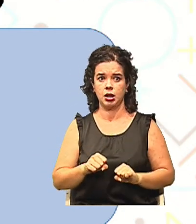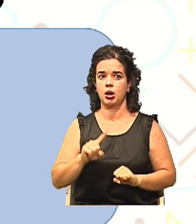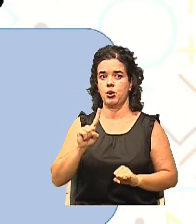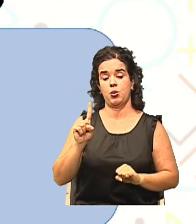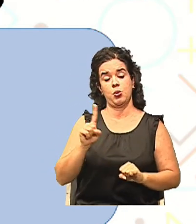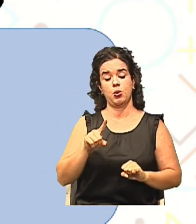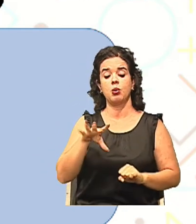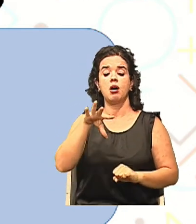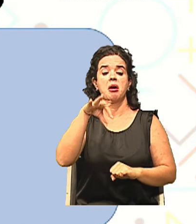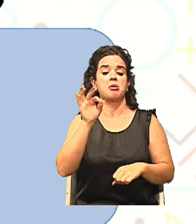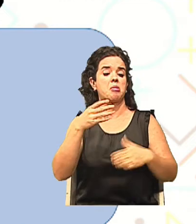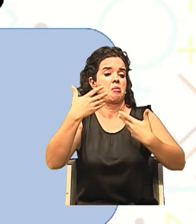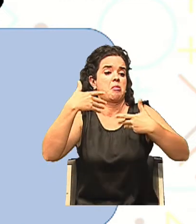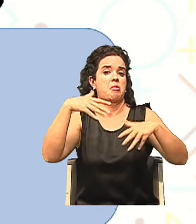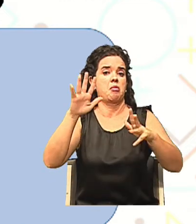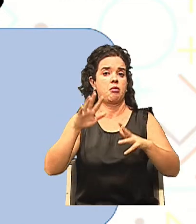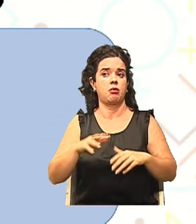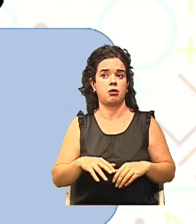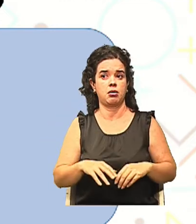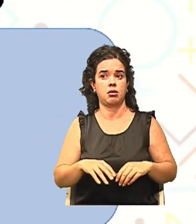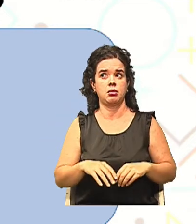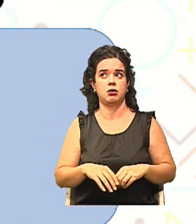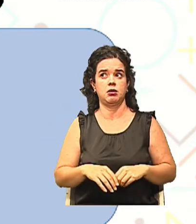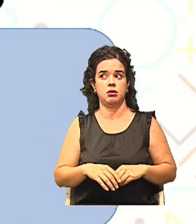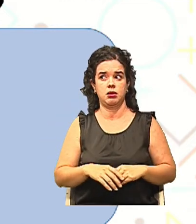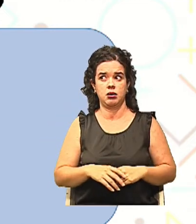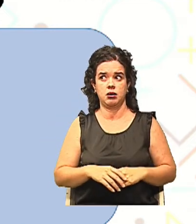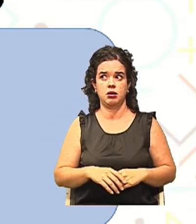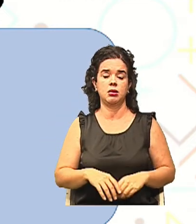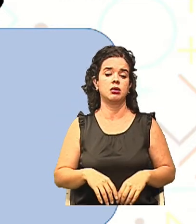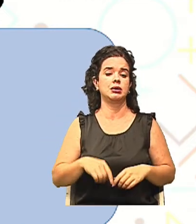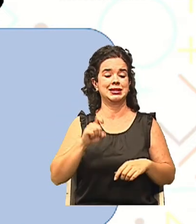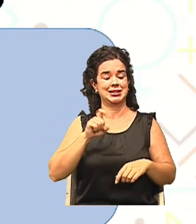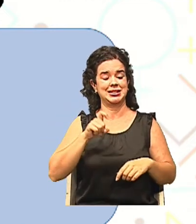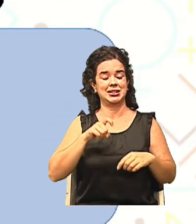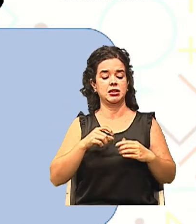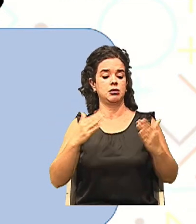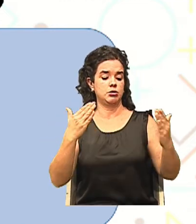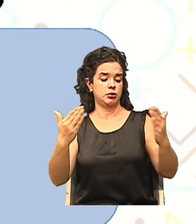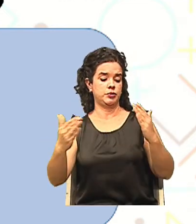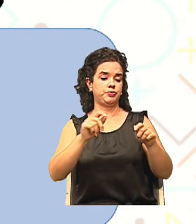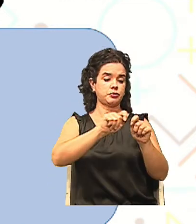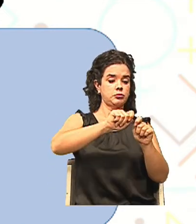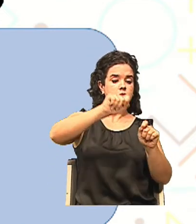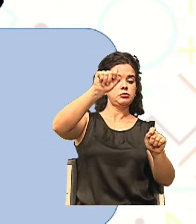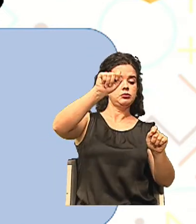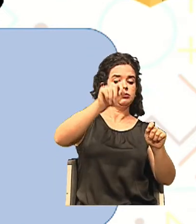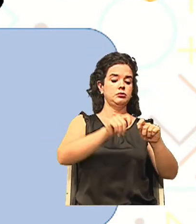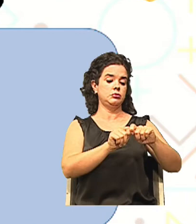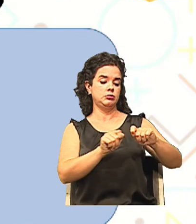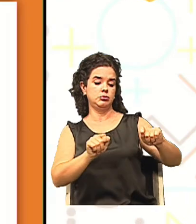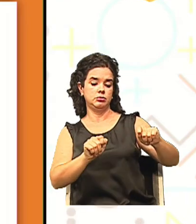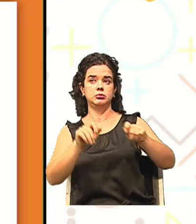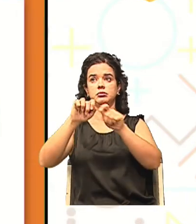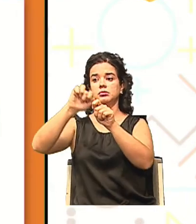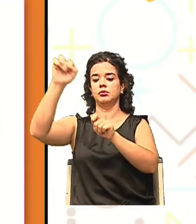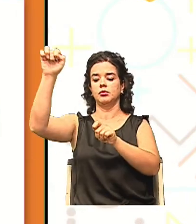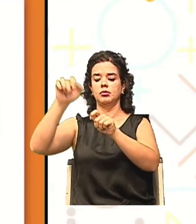antojo. Debemos comparar los lados de acuerdo a sus